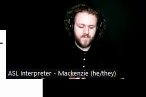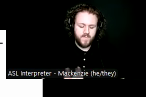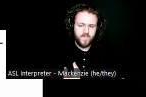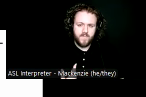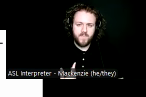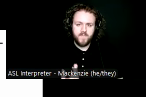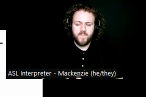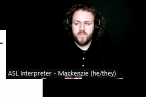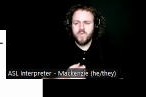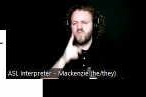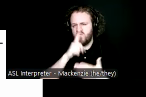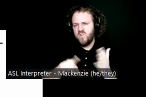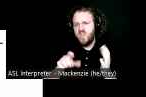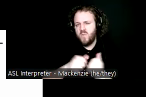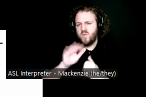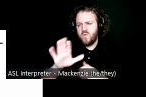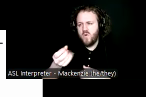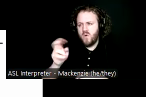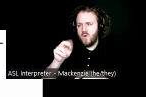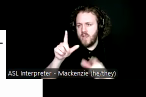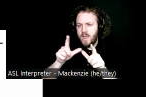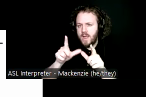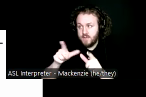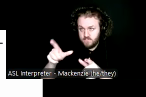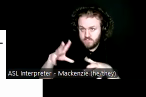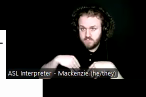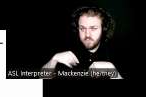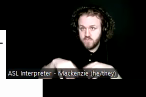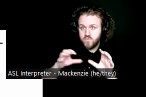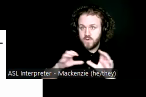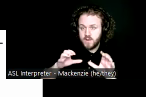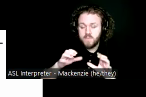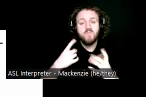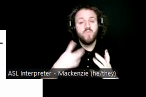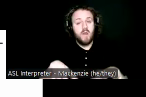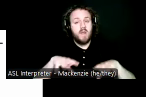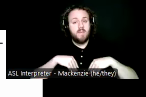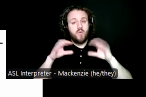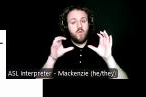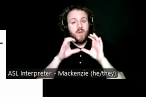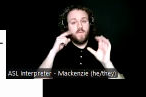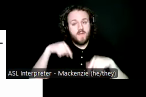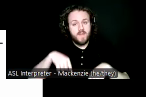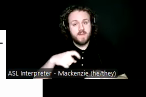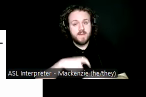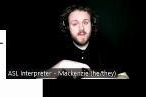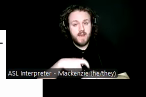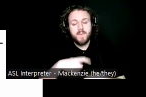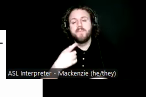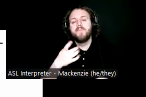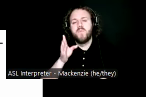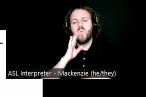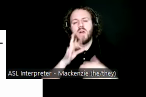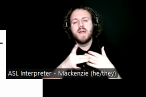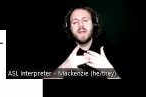los créditos ME y por favor, básicamente, bueno, se aceptan como créditos CEU